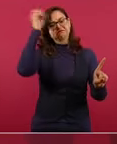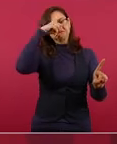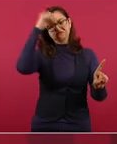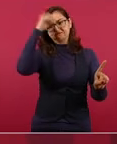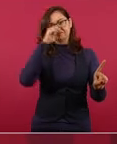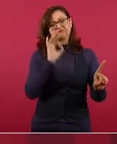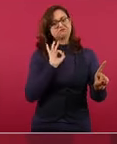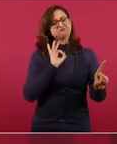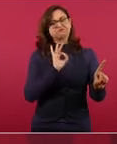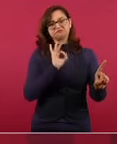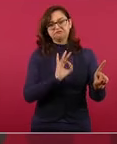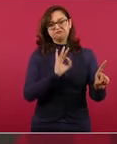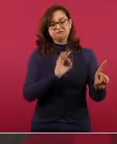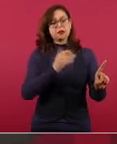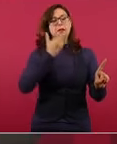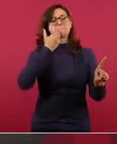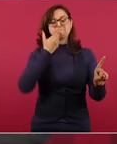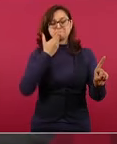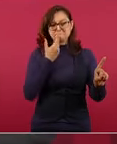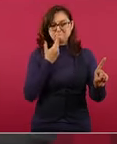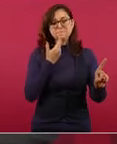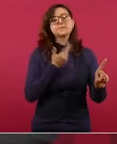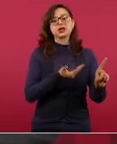creo que es una gente